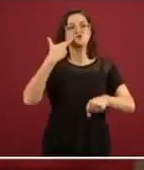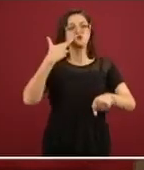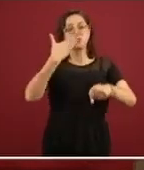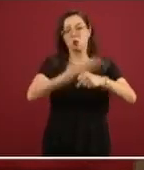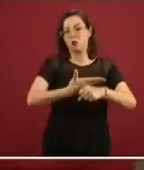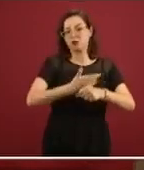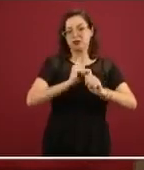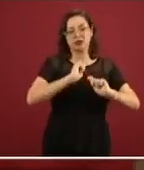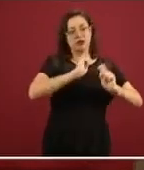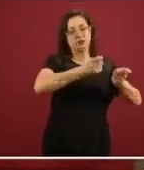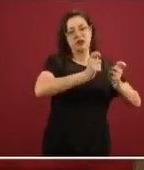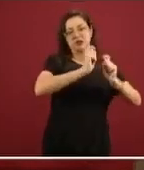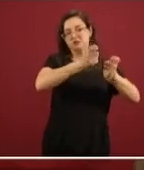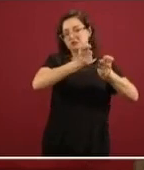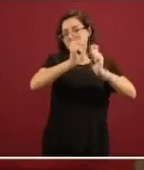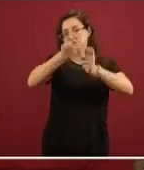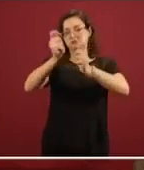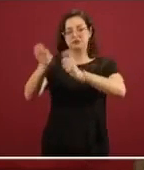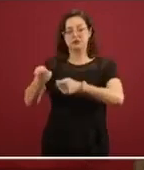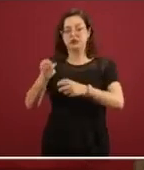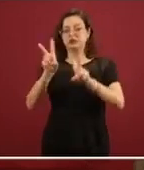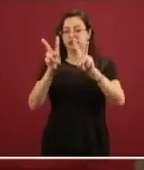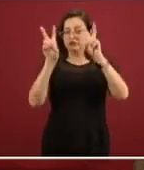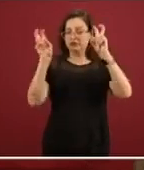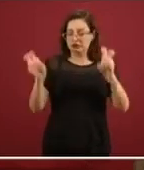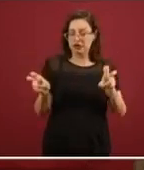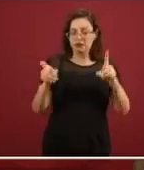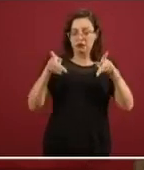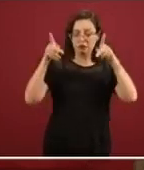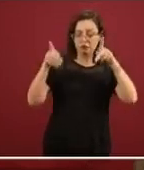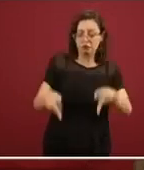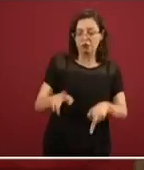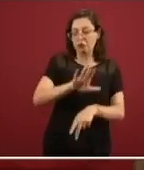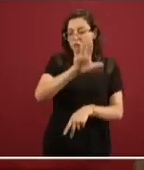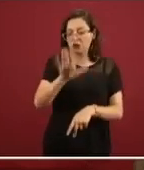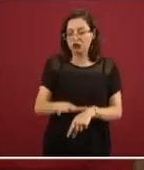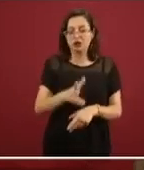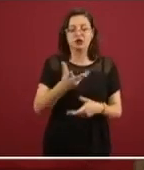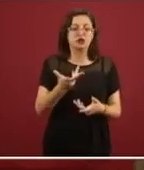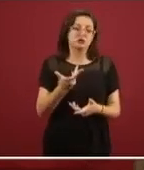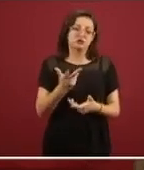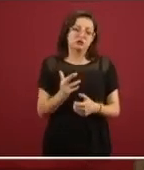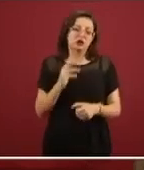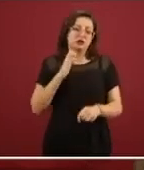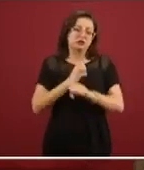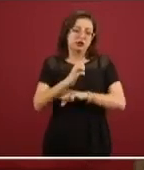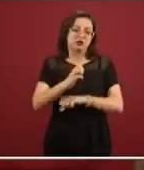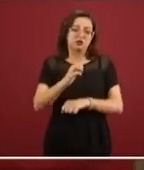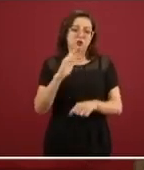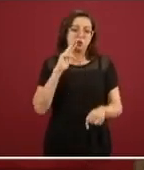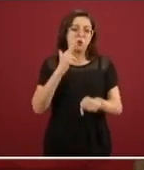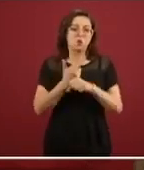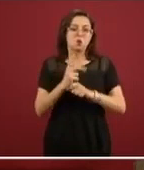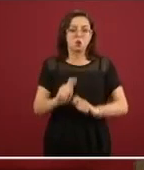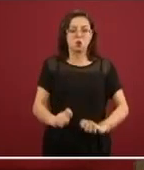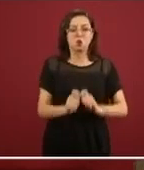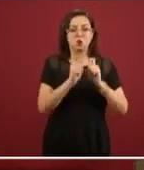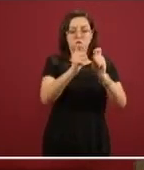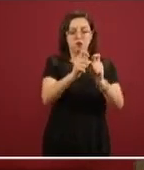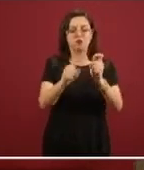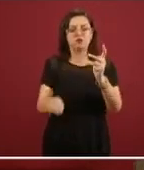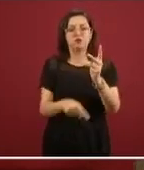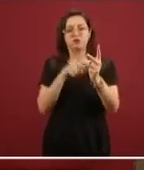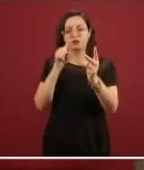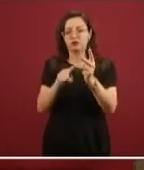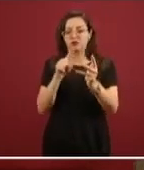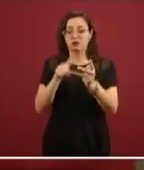responsabilidad de todo el tema funerario y la disposición final es una responsabilidad estatal. Y tercero, obviamente las familias